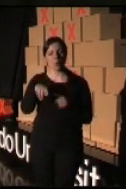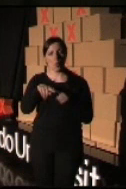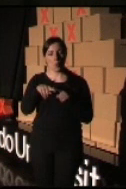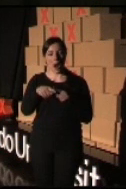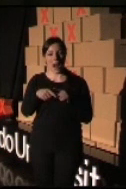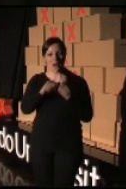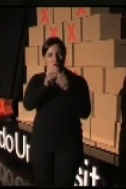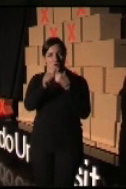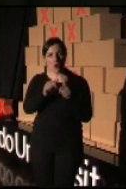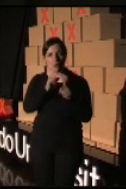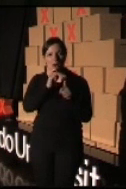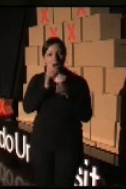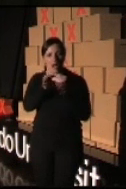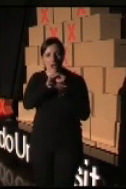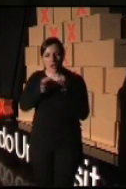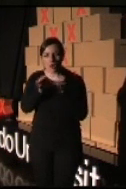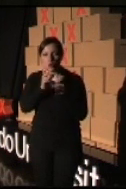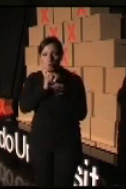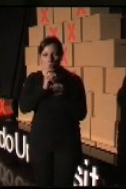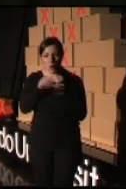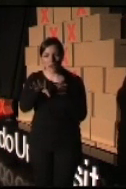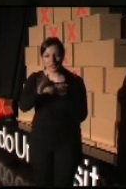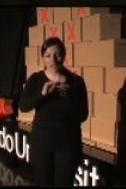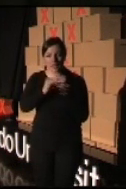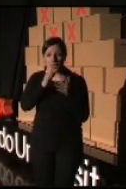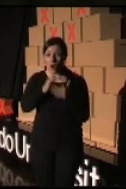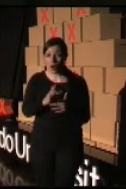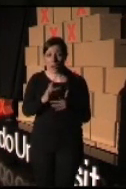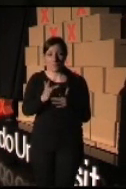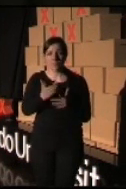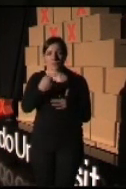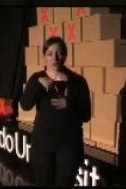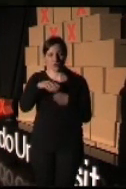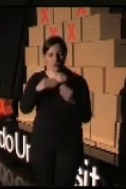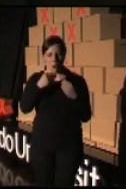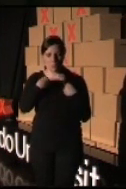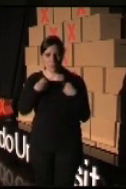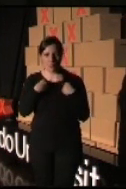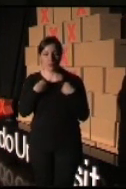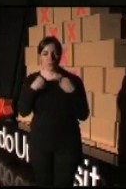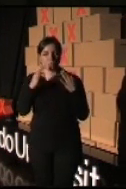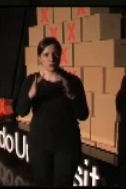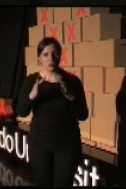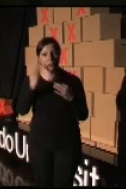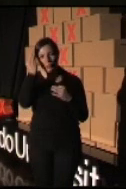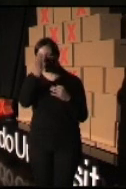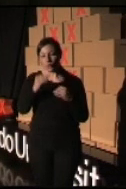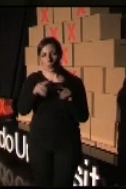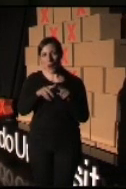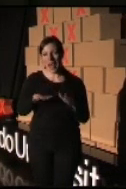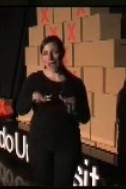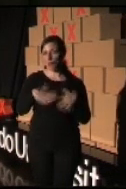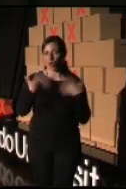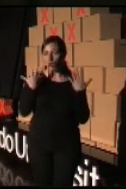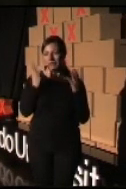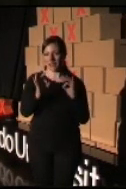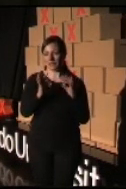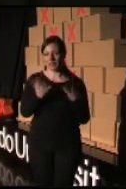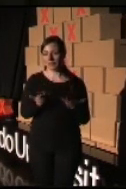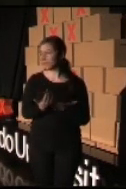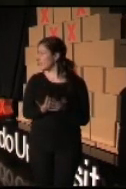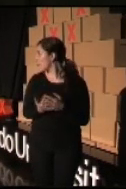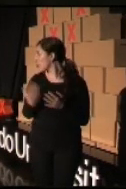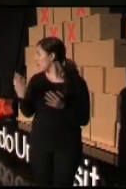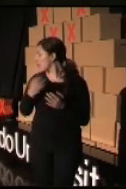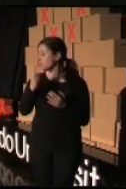Y por eso ese es el momento que creo que vivimos de hecho y que me parece absolutamente emocionante. Hay